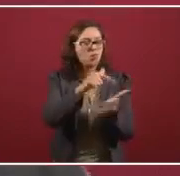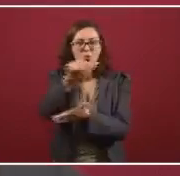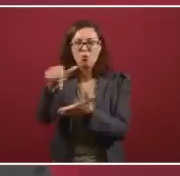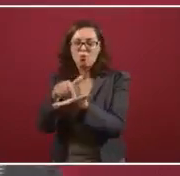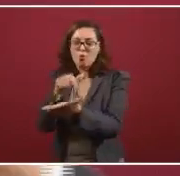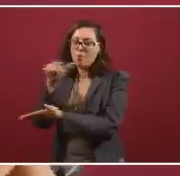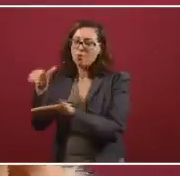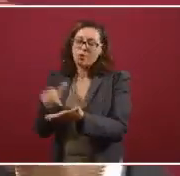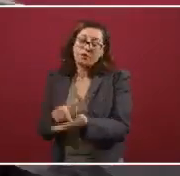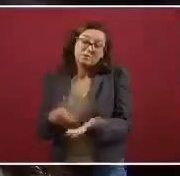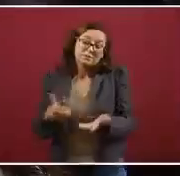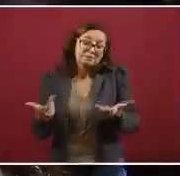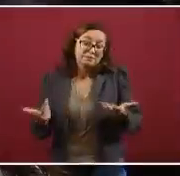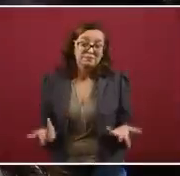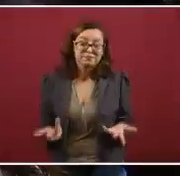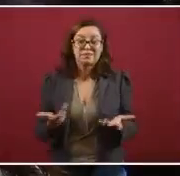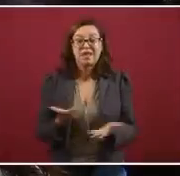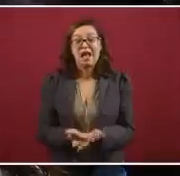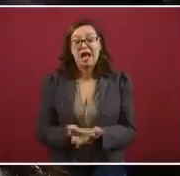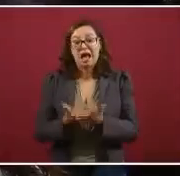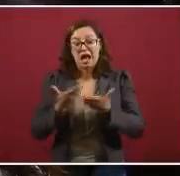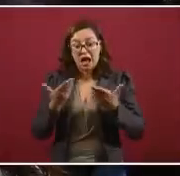de esta utilización